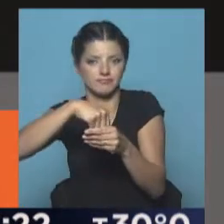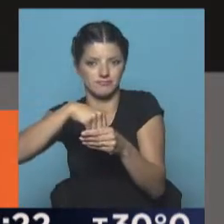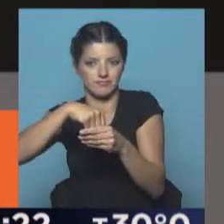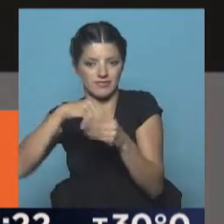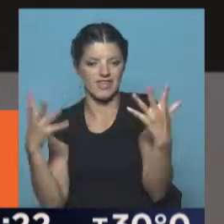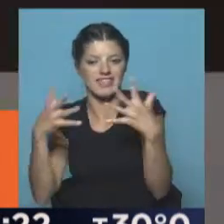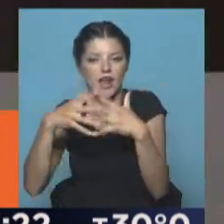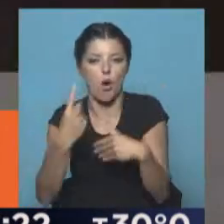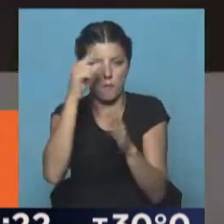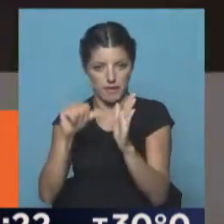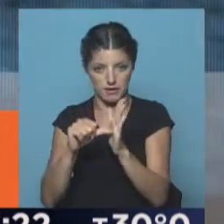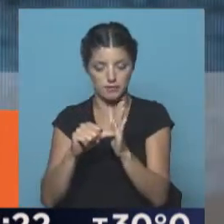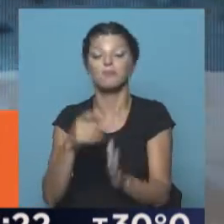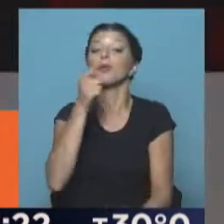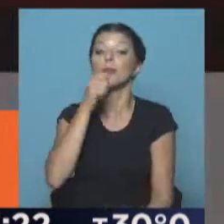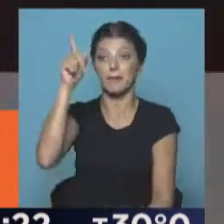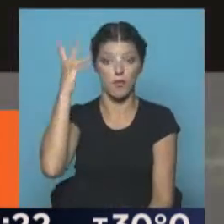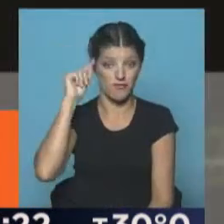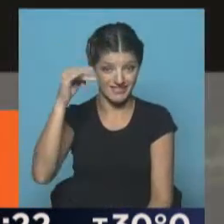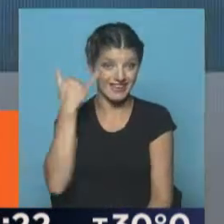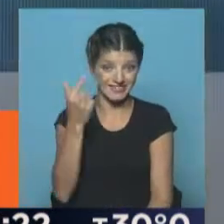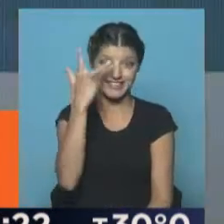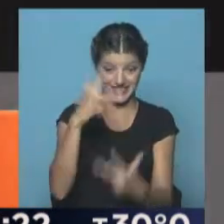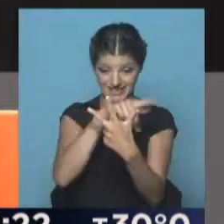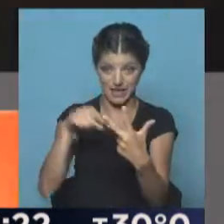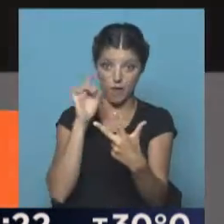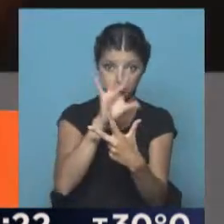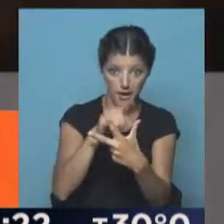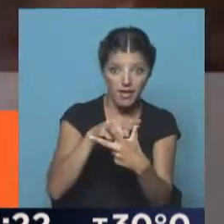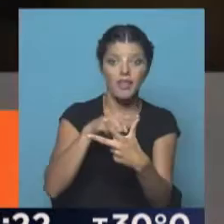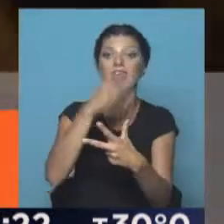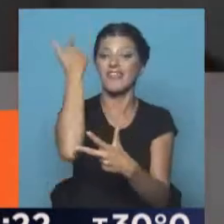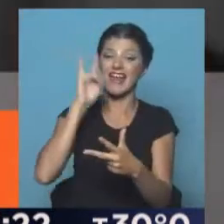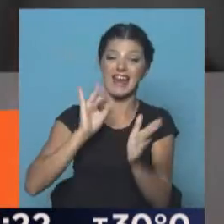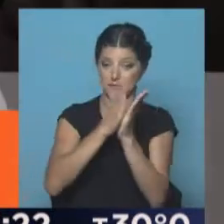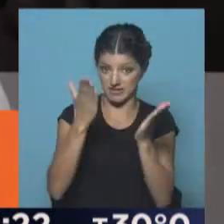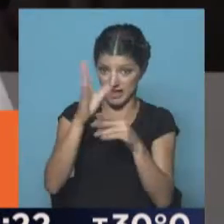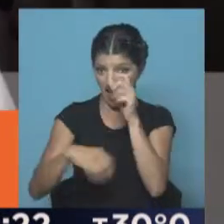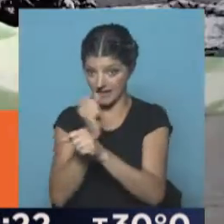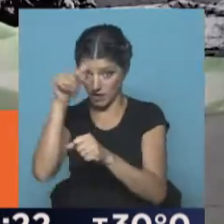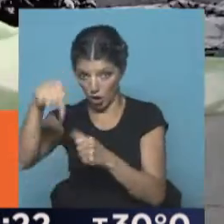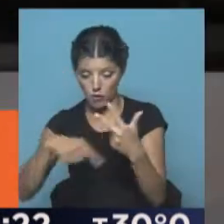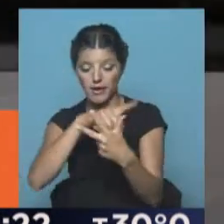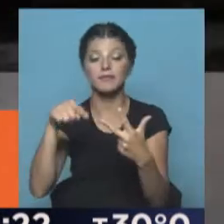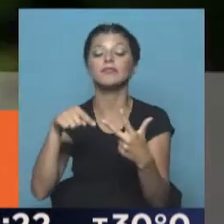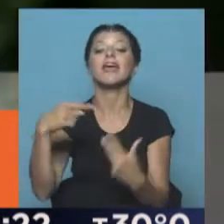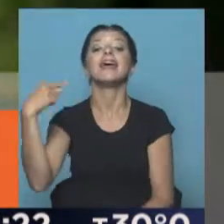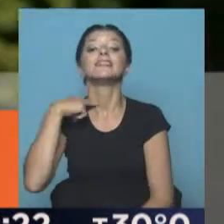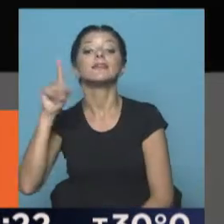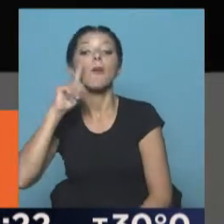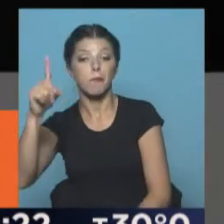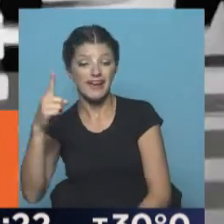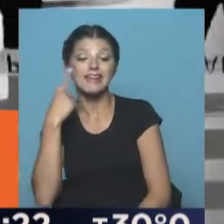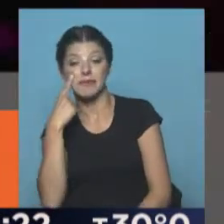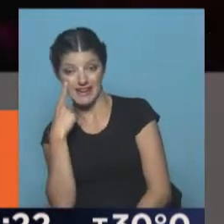En Francia, por ejemplo, que sufrió 3 atentados desde Charlie Hebdo, en Francia son más peligrosos 13.000 refugiados